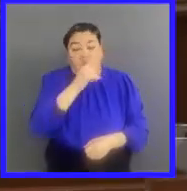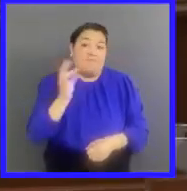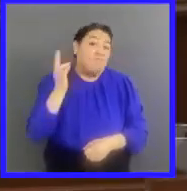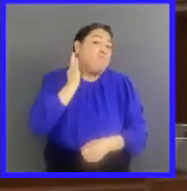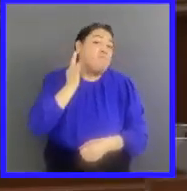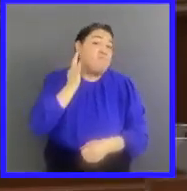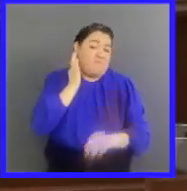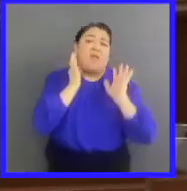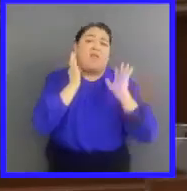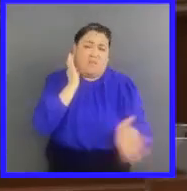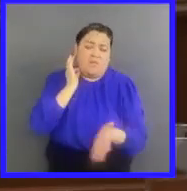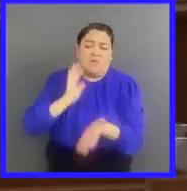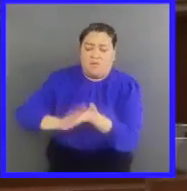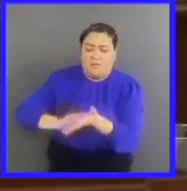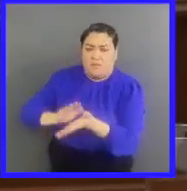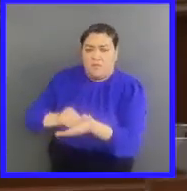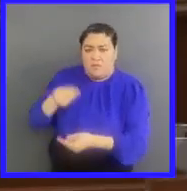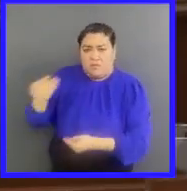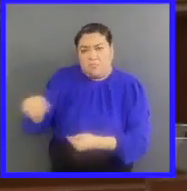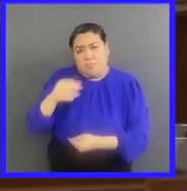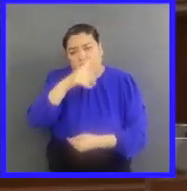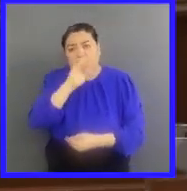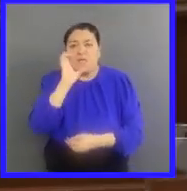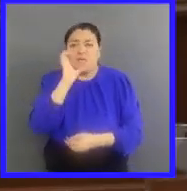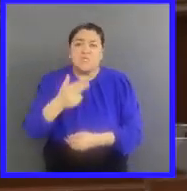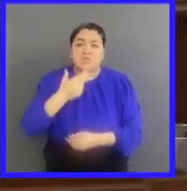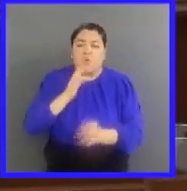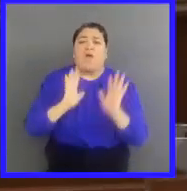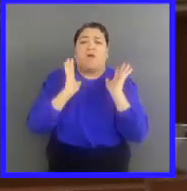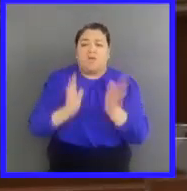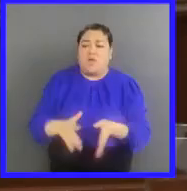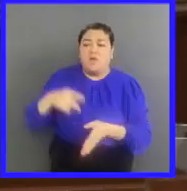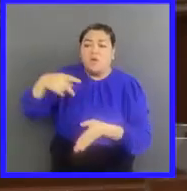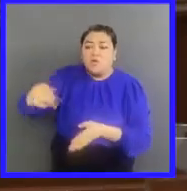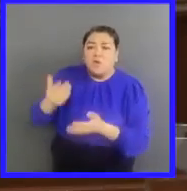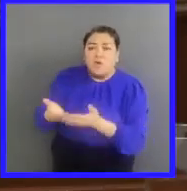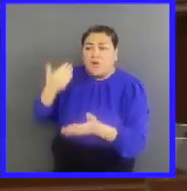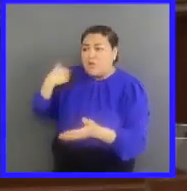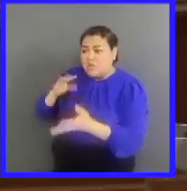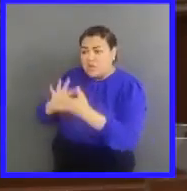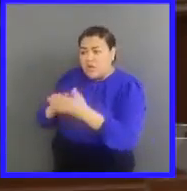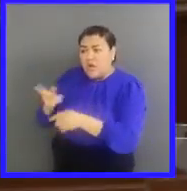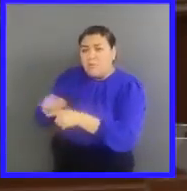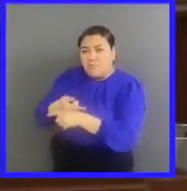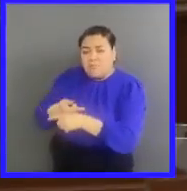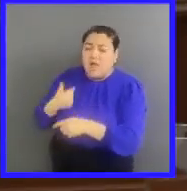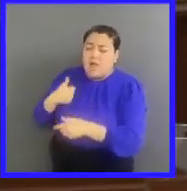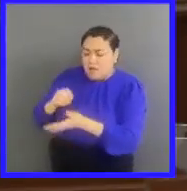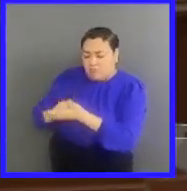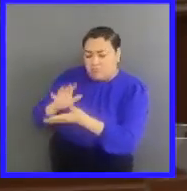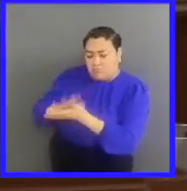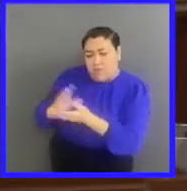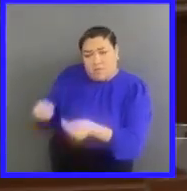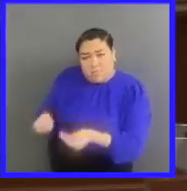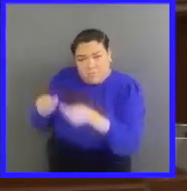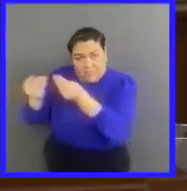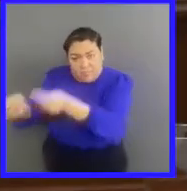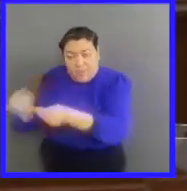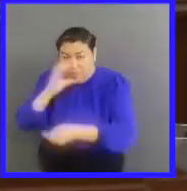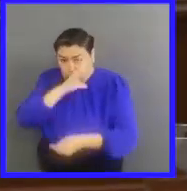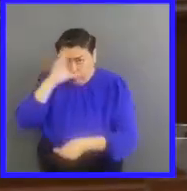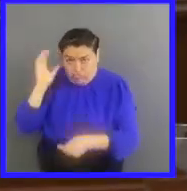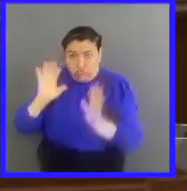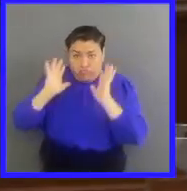caso el Estado de Chihuahua, ya le otorgó su carta de antecedentes penales con fotografía y en